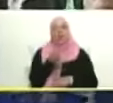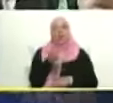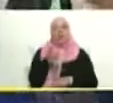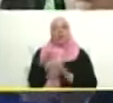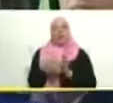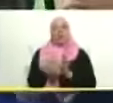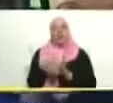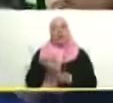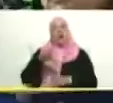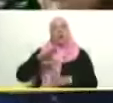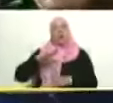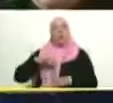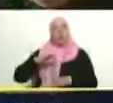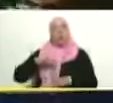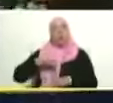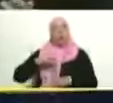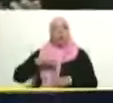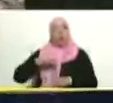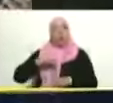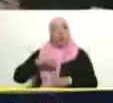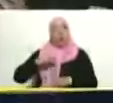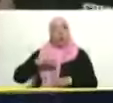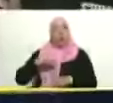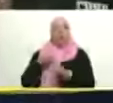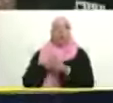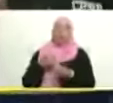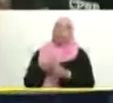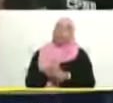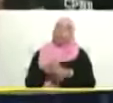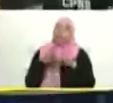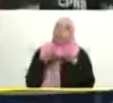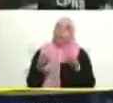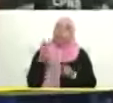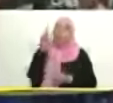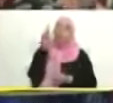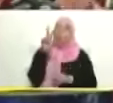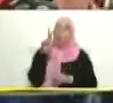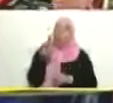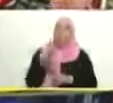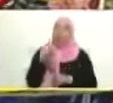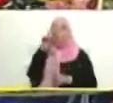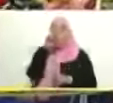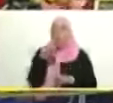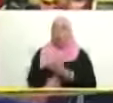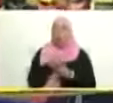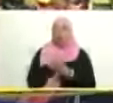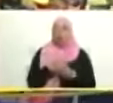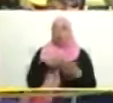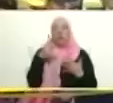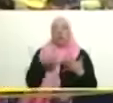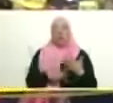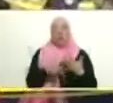17.443 funcionarios y funcionarias de la 6CPC. Todos los días de todo el año, programa